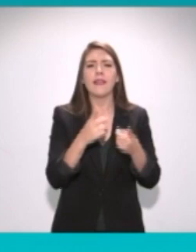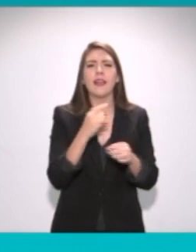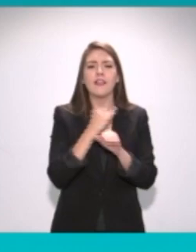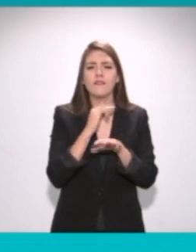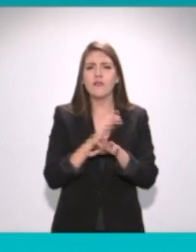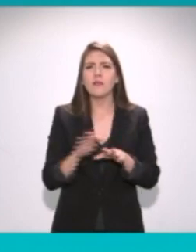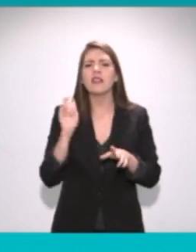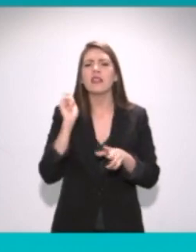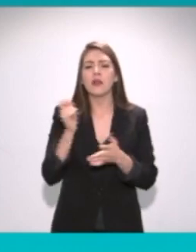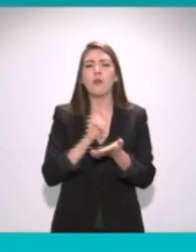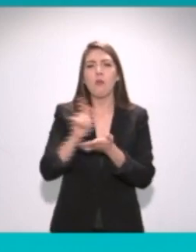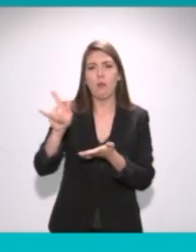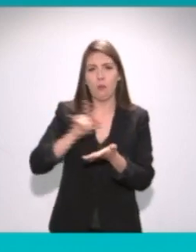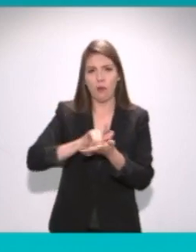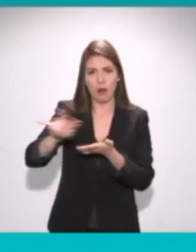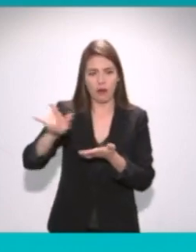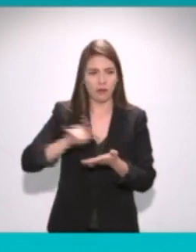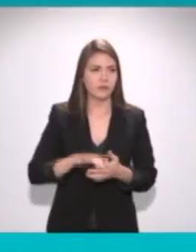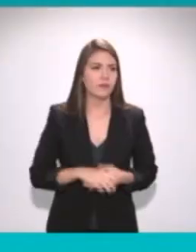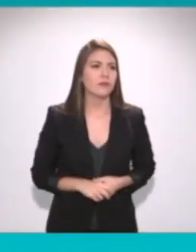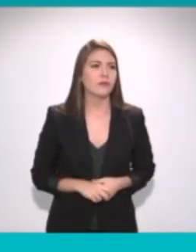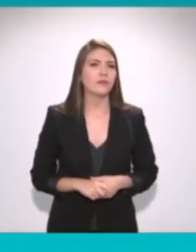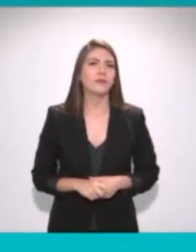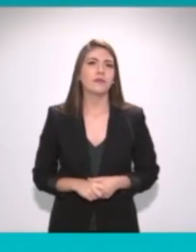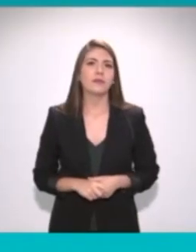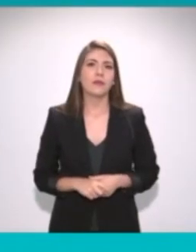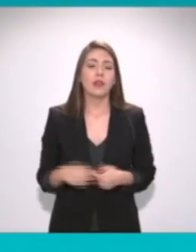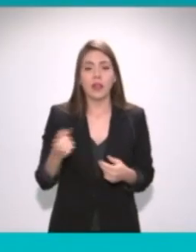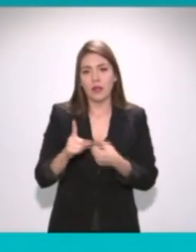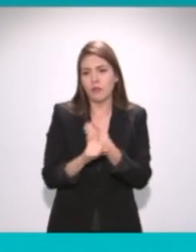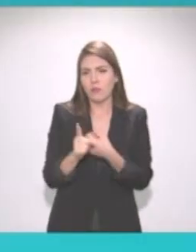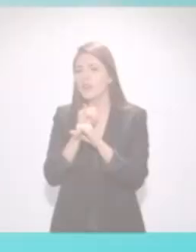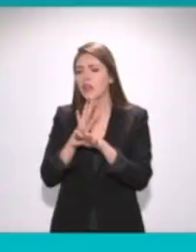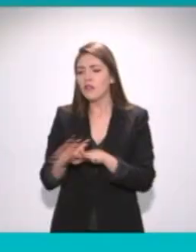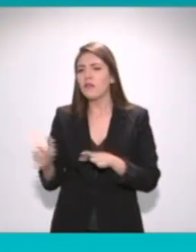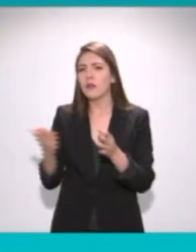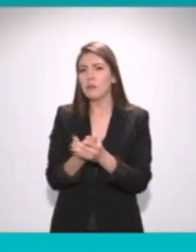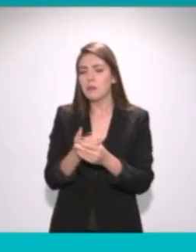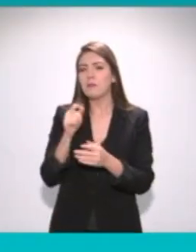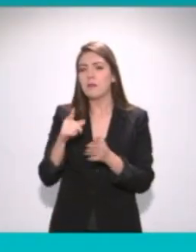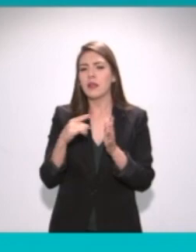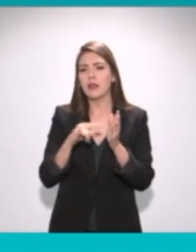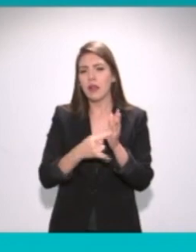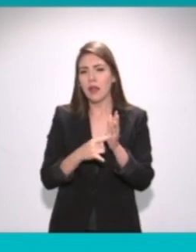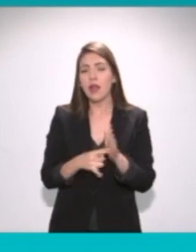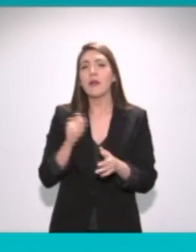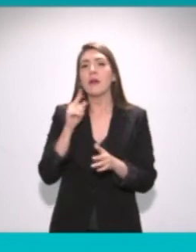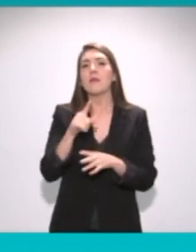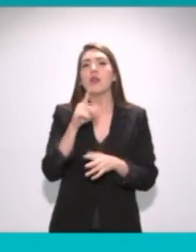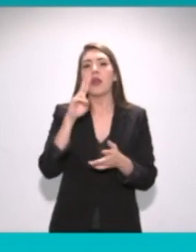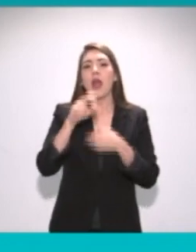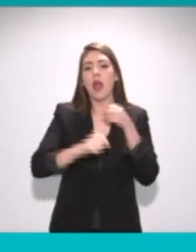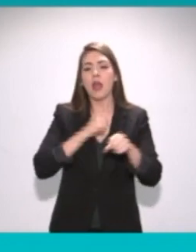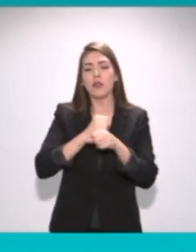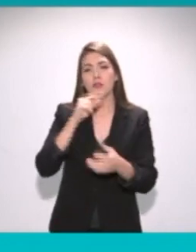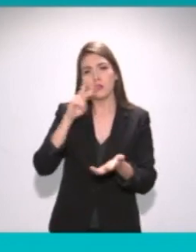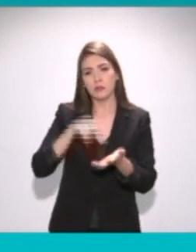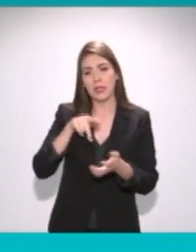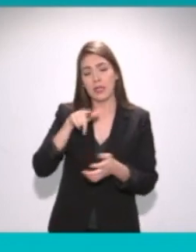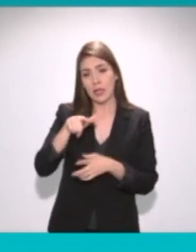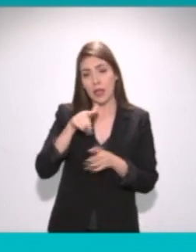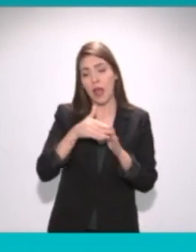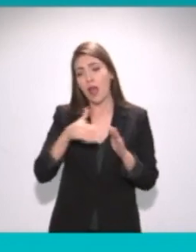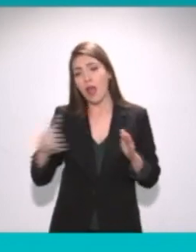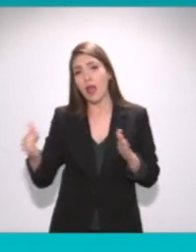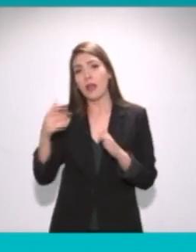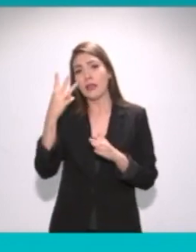vuelo del presidente de la República, cuestión que hoy no es posible. En ese sentido, se dijo que las circunstancias han cambiado, pues el helicóptero